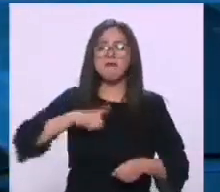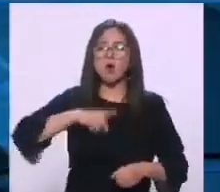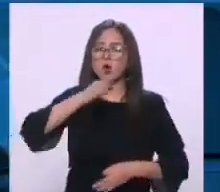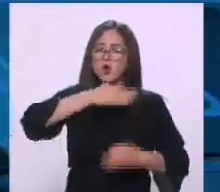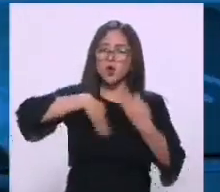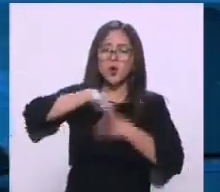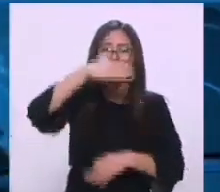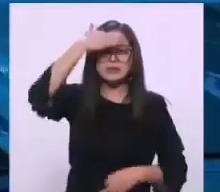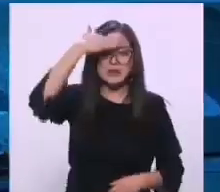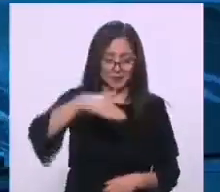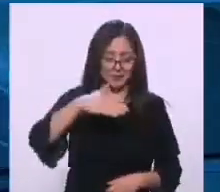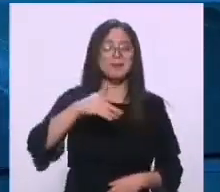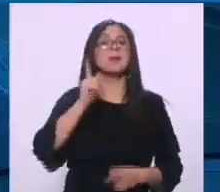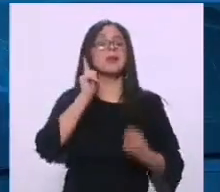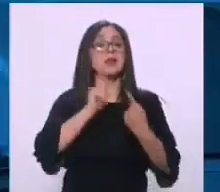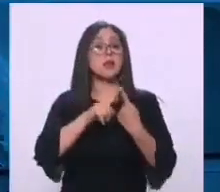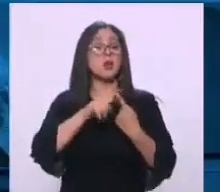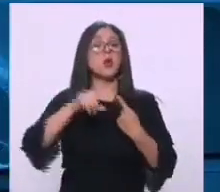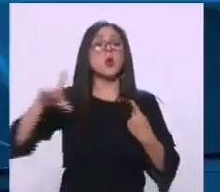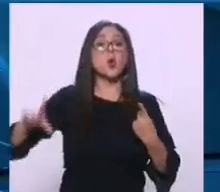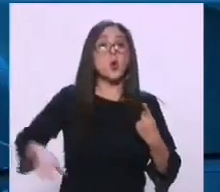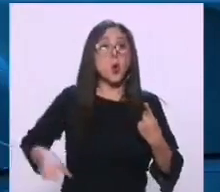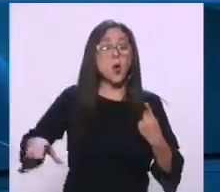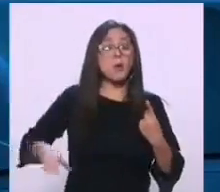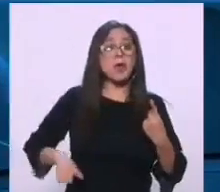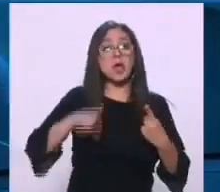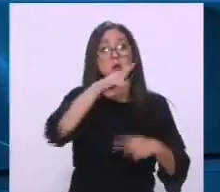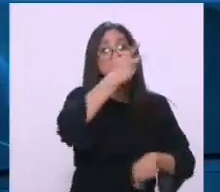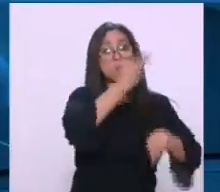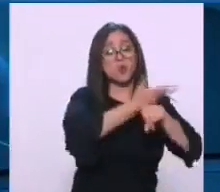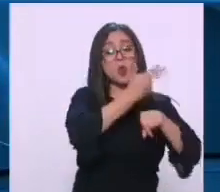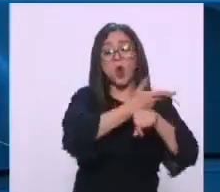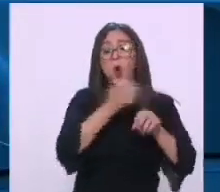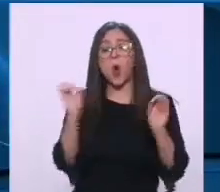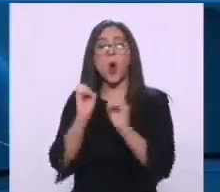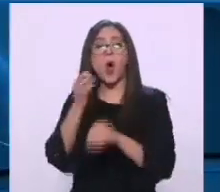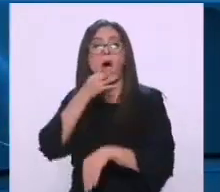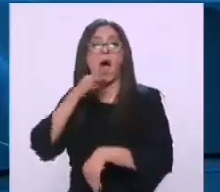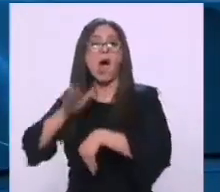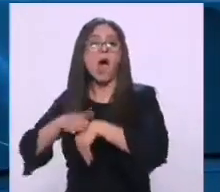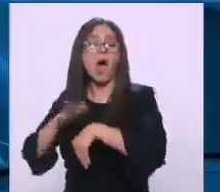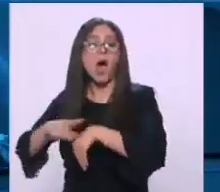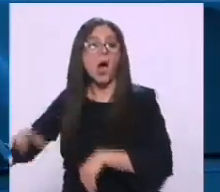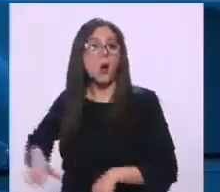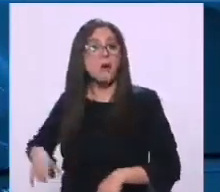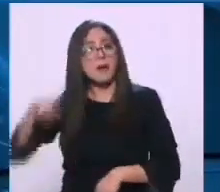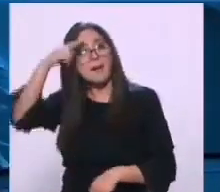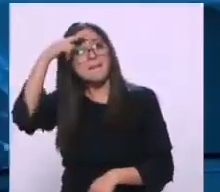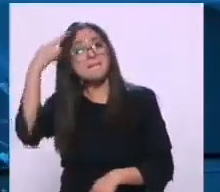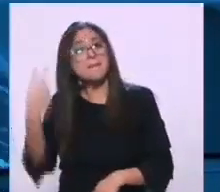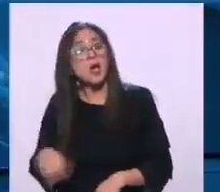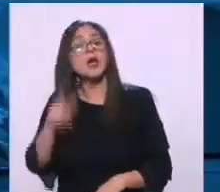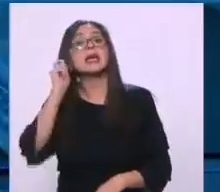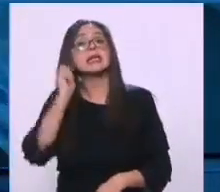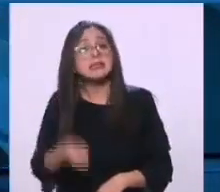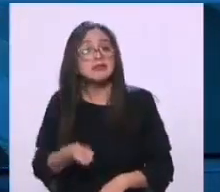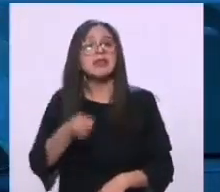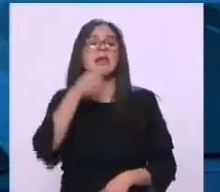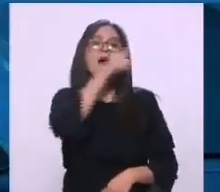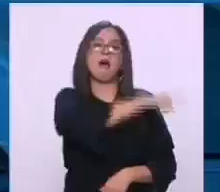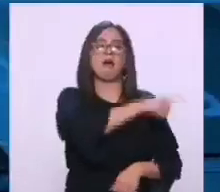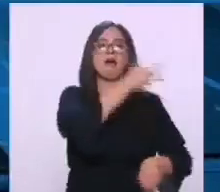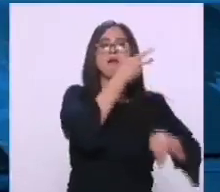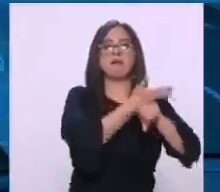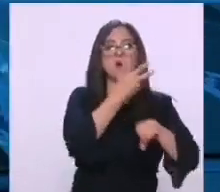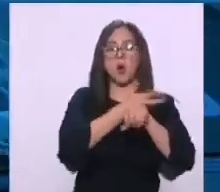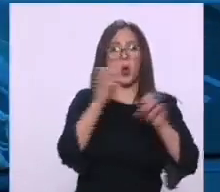que el gobierno de Estados Unidos no le haya informado al gobierno de México, y en ese caso se estaría hablando de una violación de